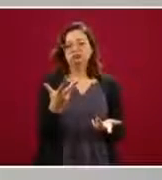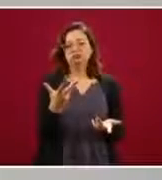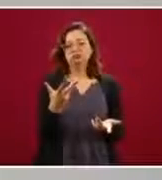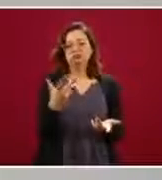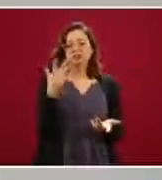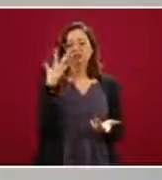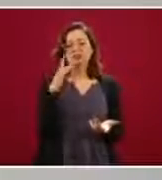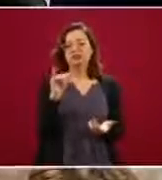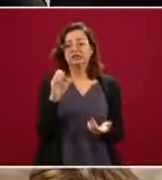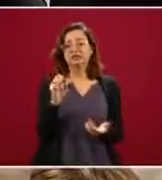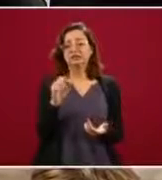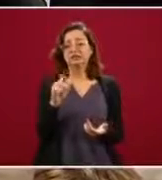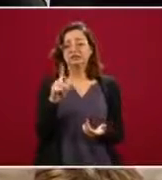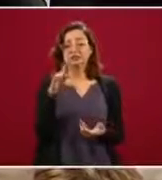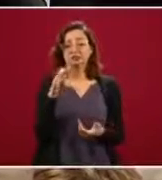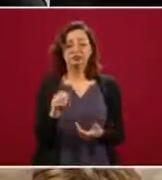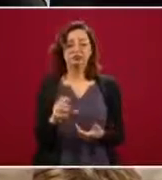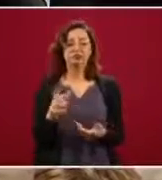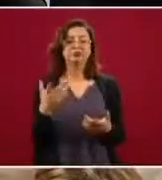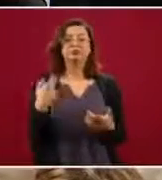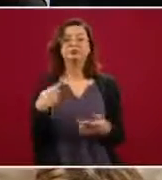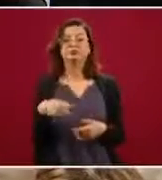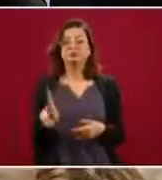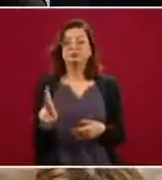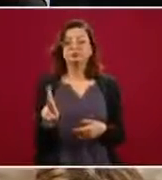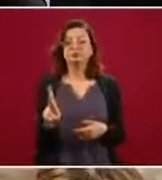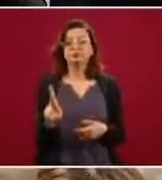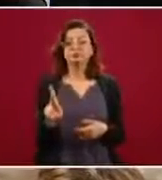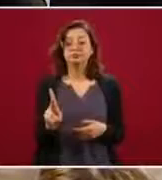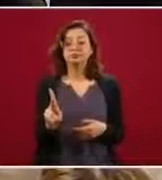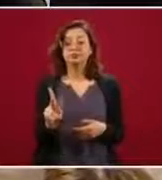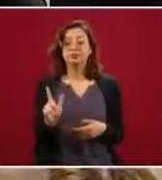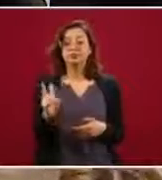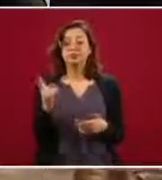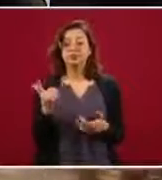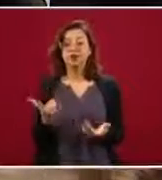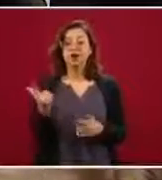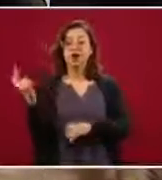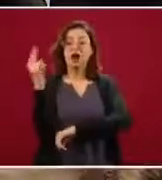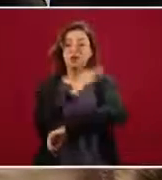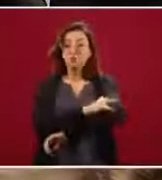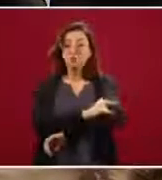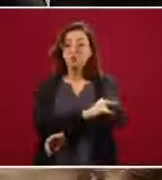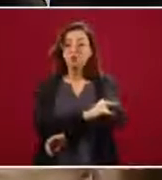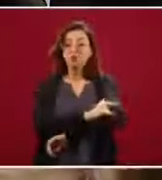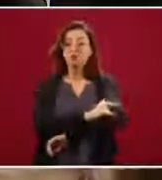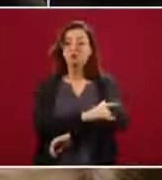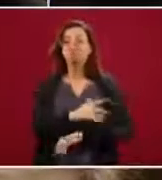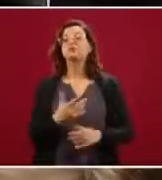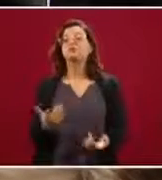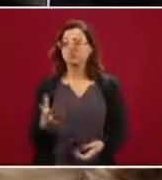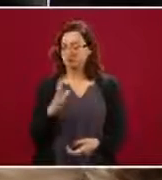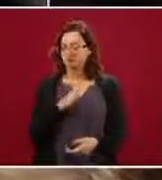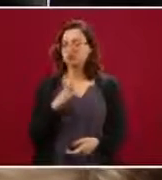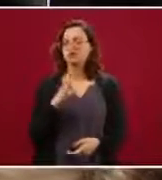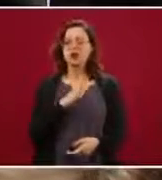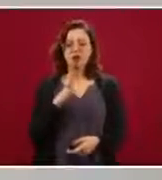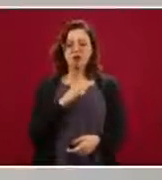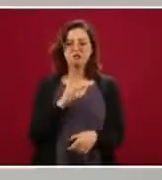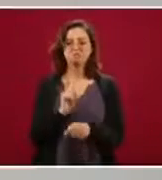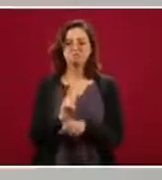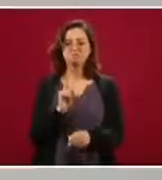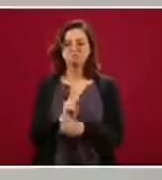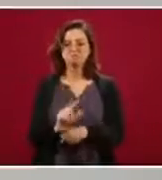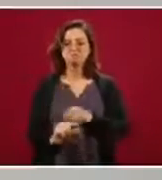Tijuana-San Isidro. Entonces, los aeropuertos, lo que sí tenemos es que el filtro lo hemos ido escalando